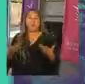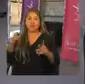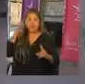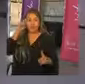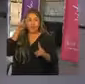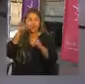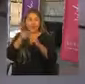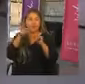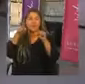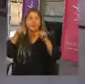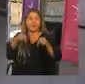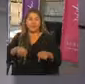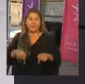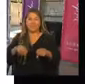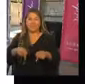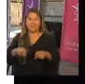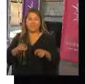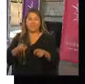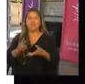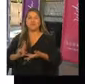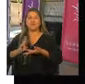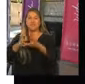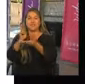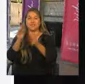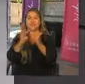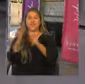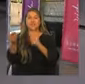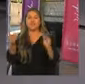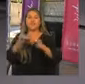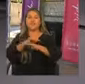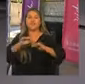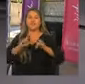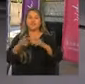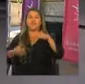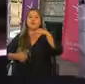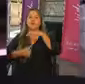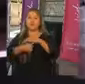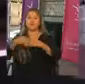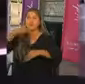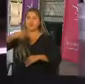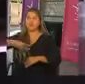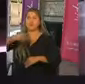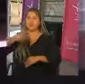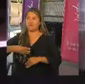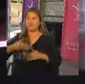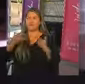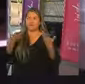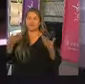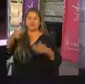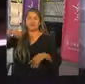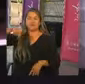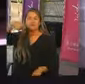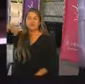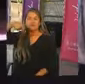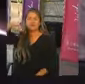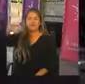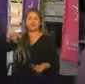objetivo de esta sesión, en el nombre de la y los vecinos damos por cerrada la sesión de Consejo Municipal.